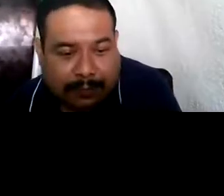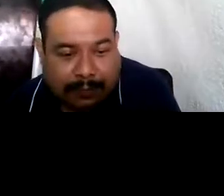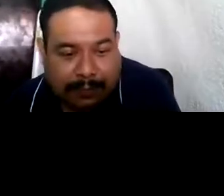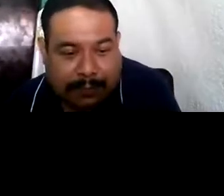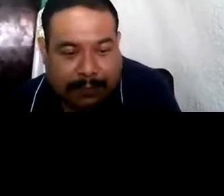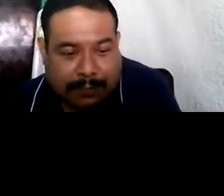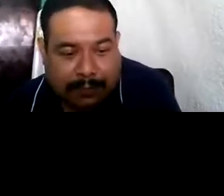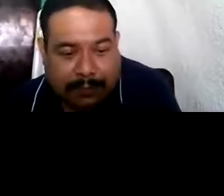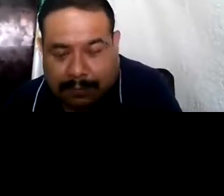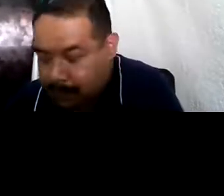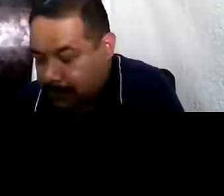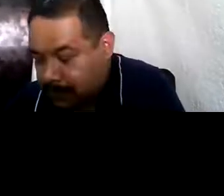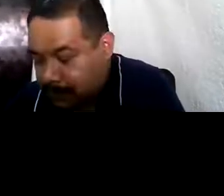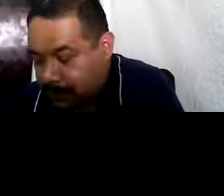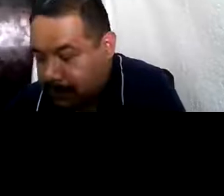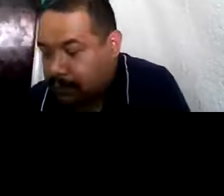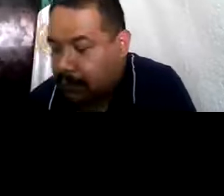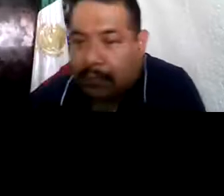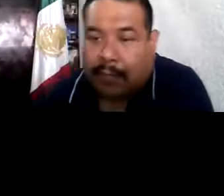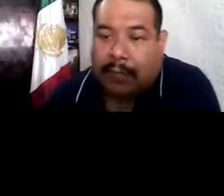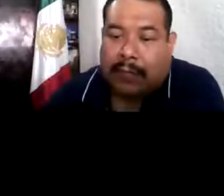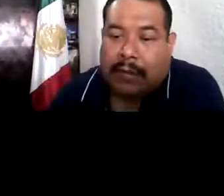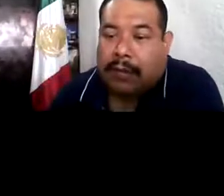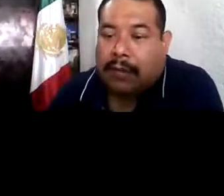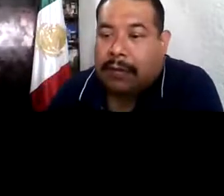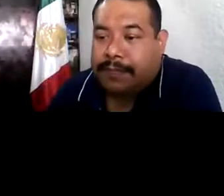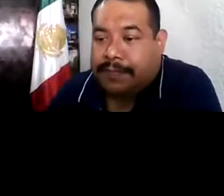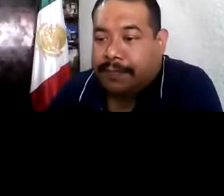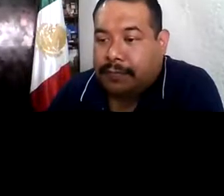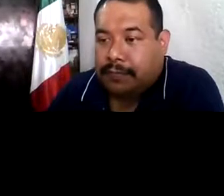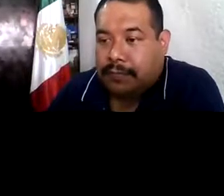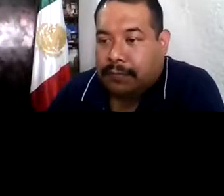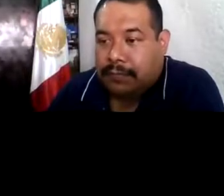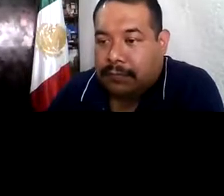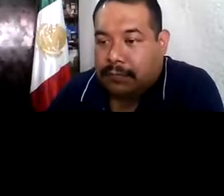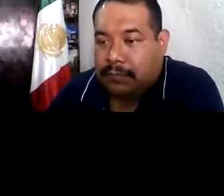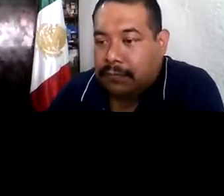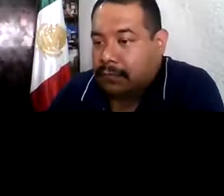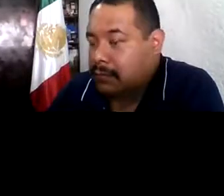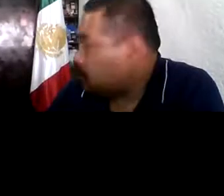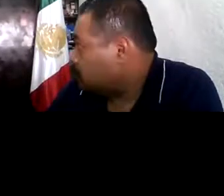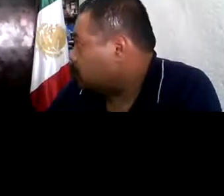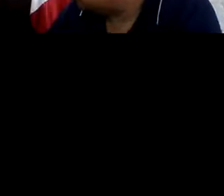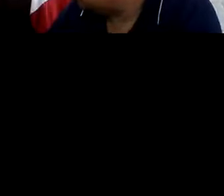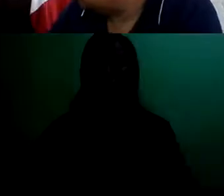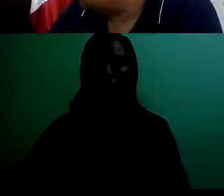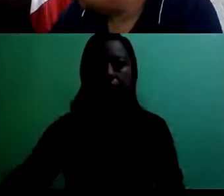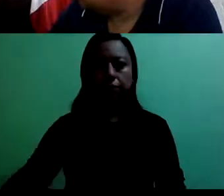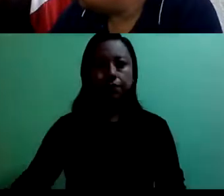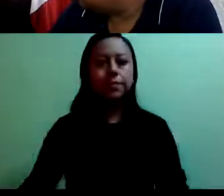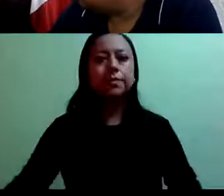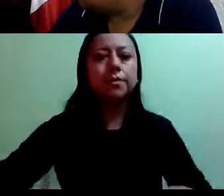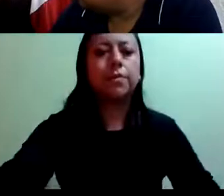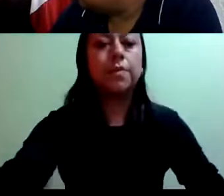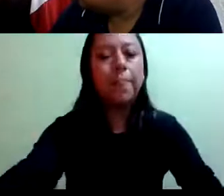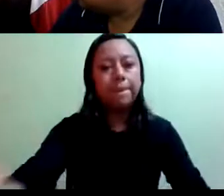de los grupos que requieren una atención prioritaria, por quienes han perdido su trabajo, por las niñas y mujeres que han sido víctimas de violencia y por